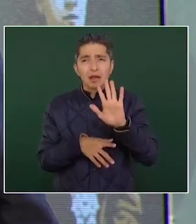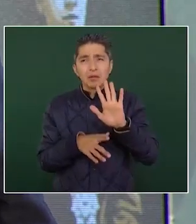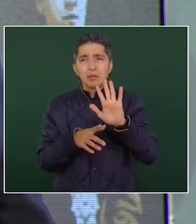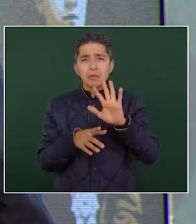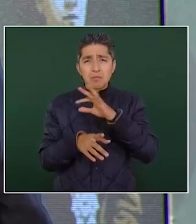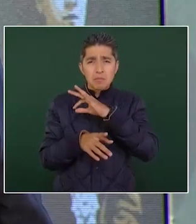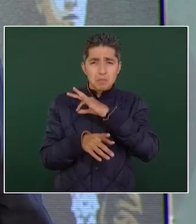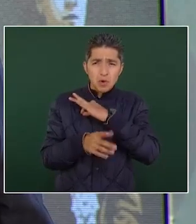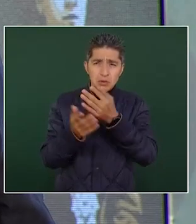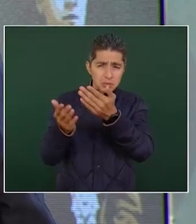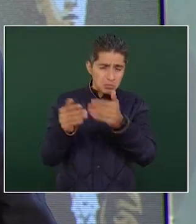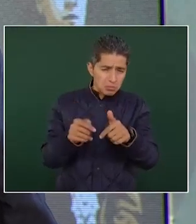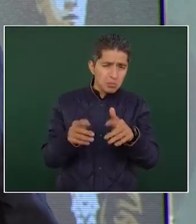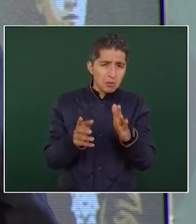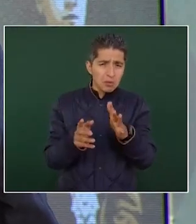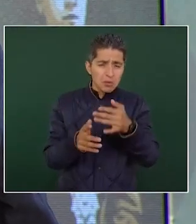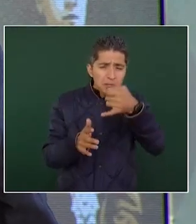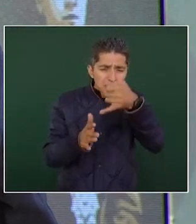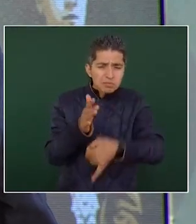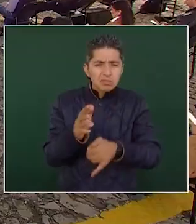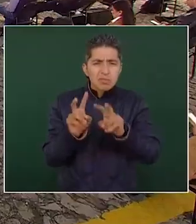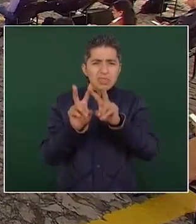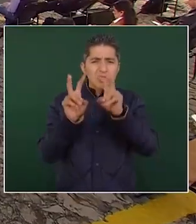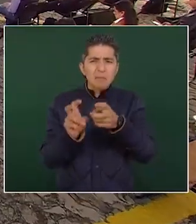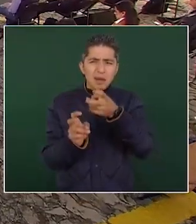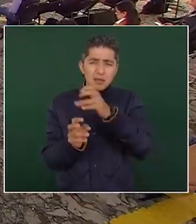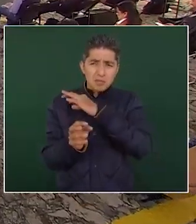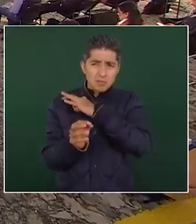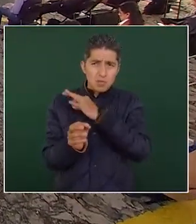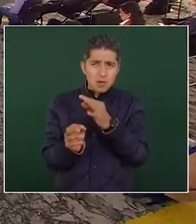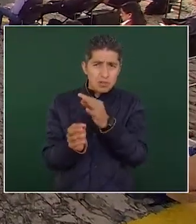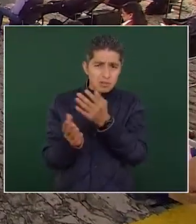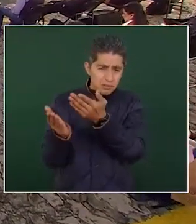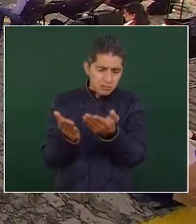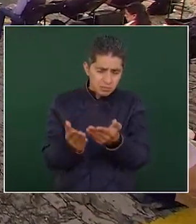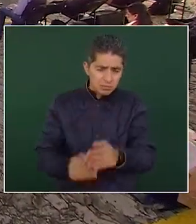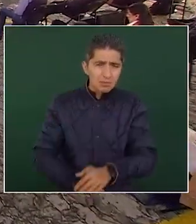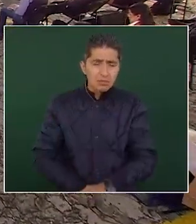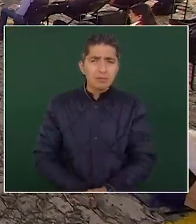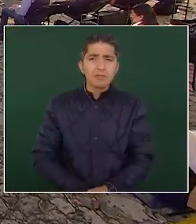profundizara un poco sobre este tema. Sí.